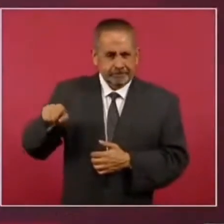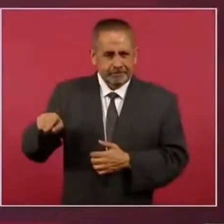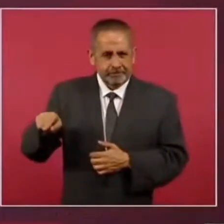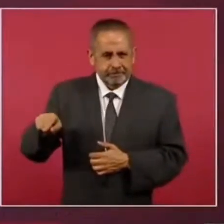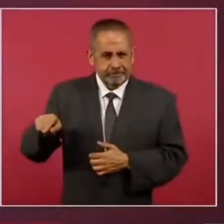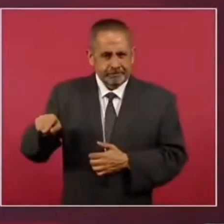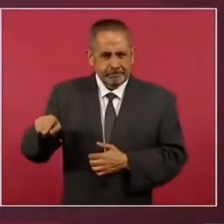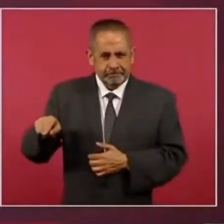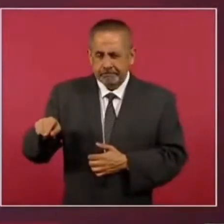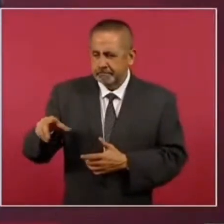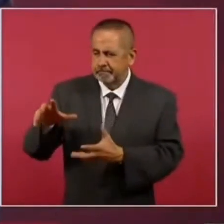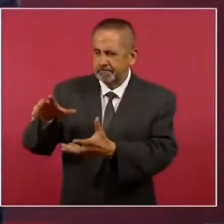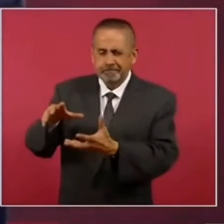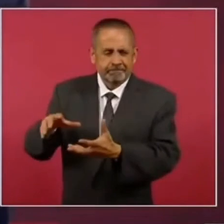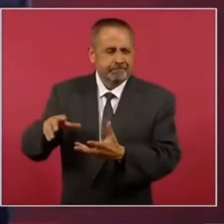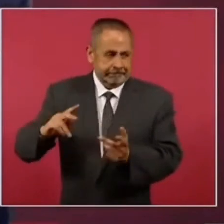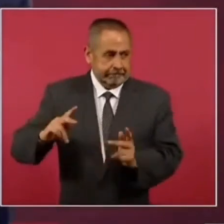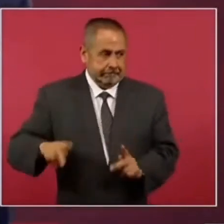Nacionales de México,